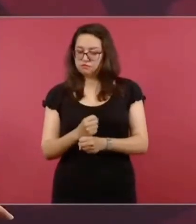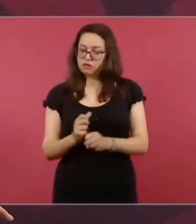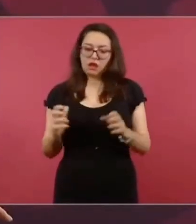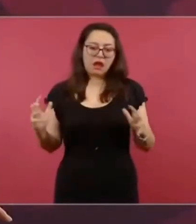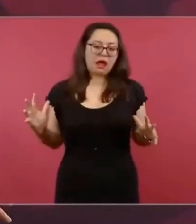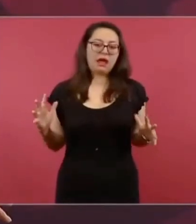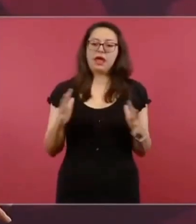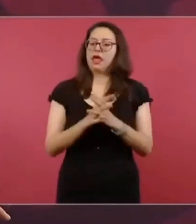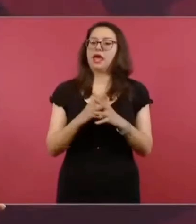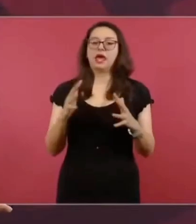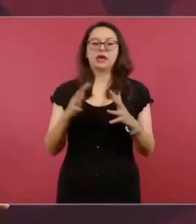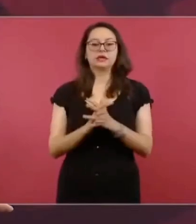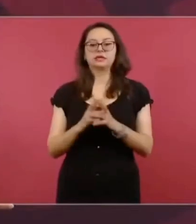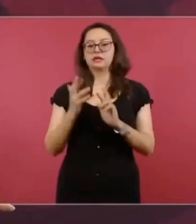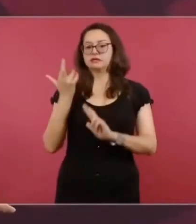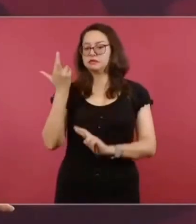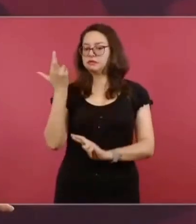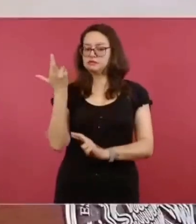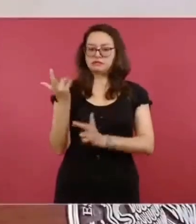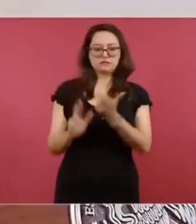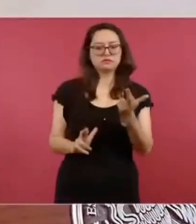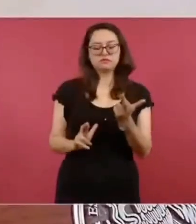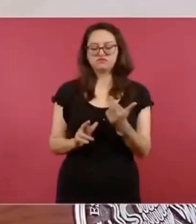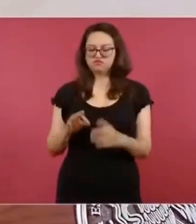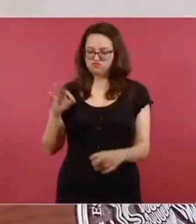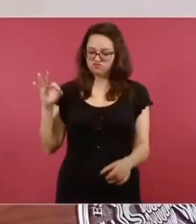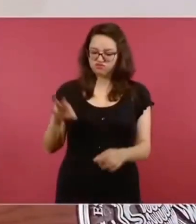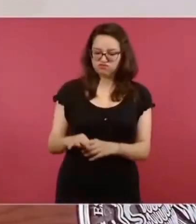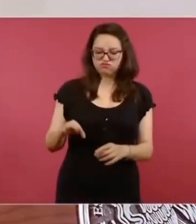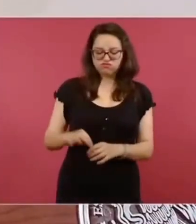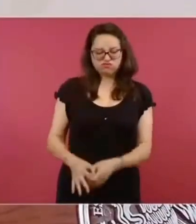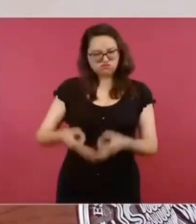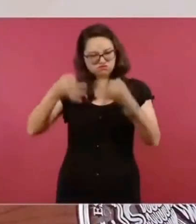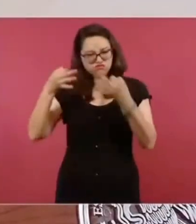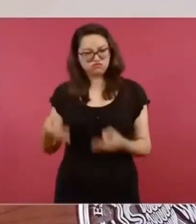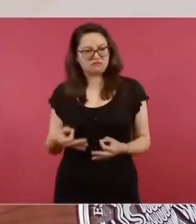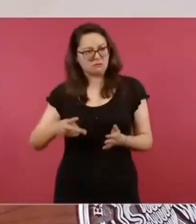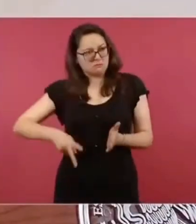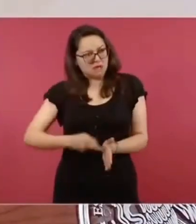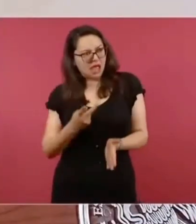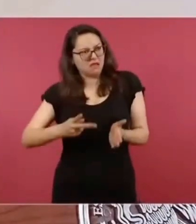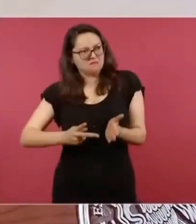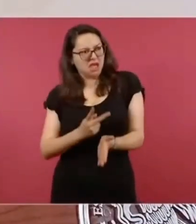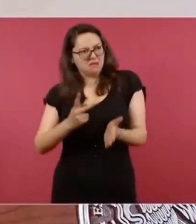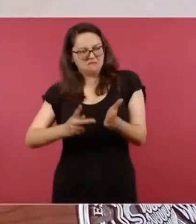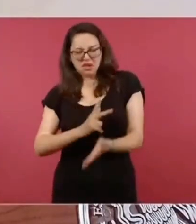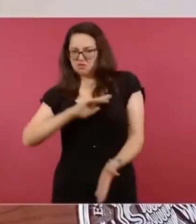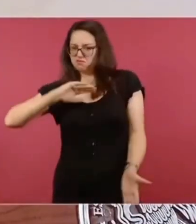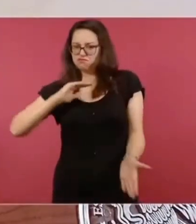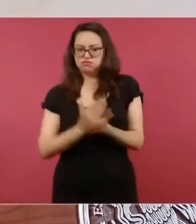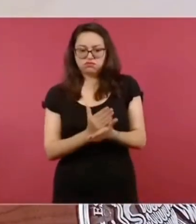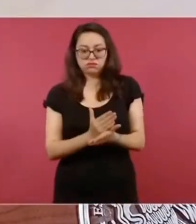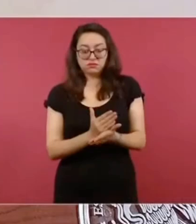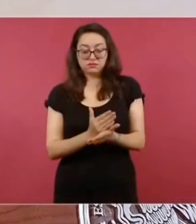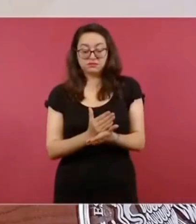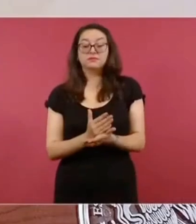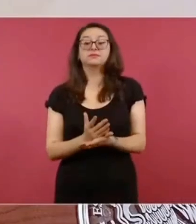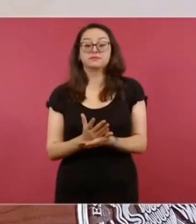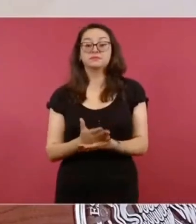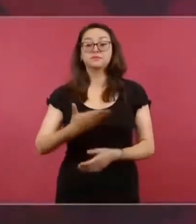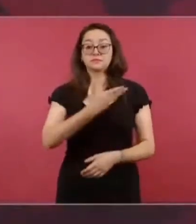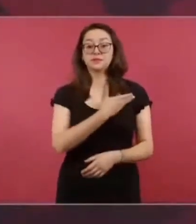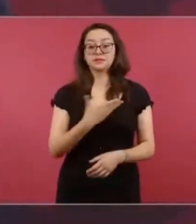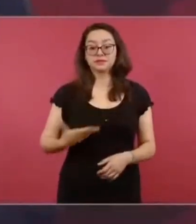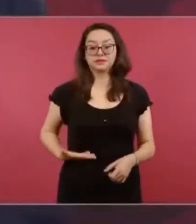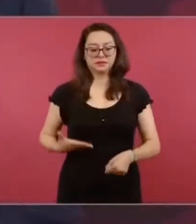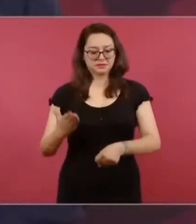el presidente más demócrata de México en toda la historia. Por eso